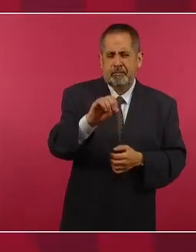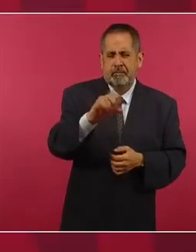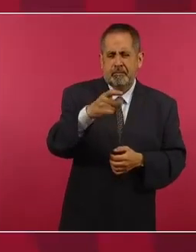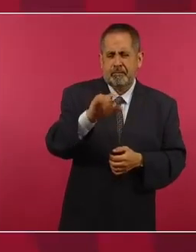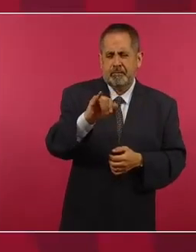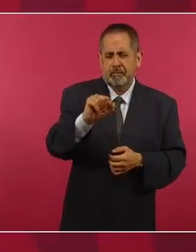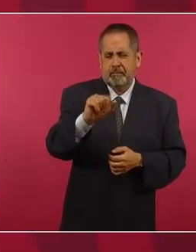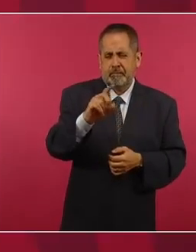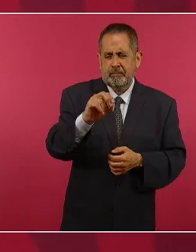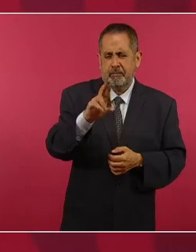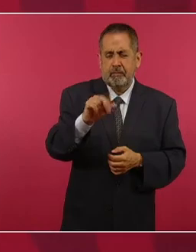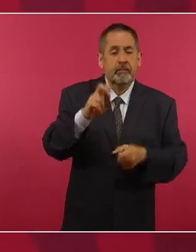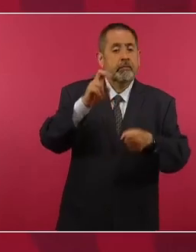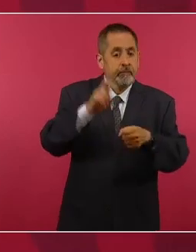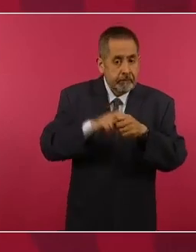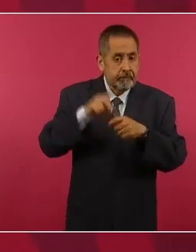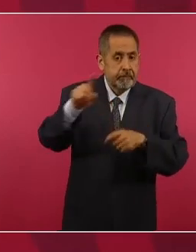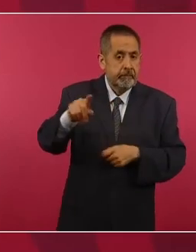de Salina Cruz.